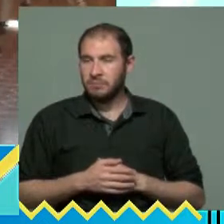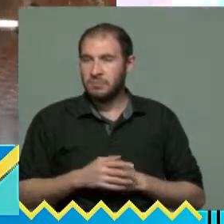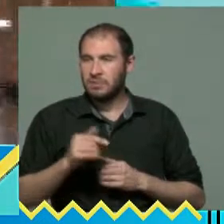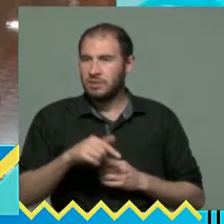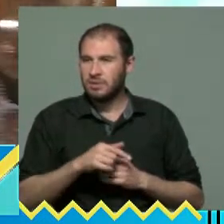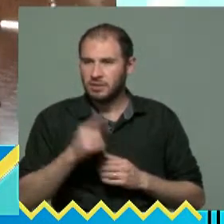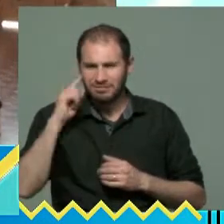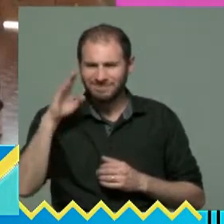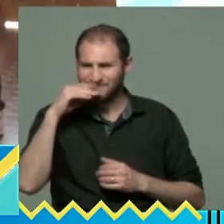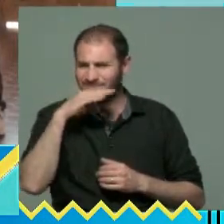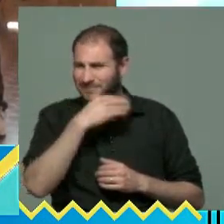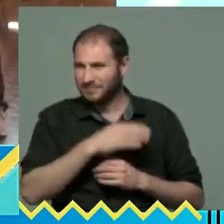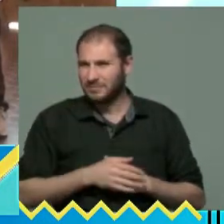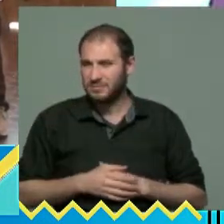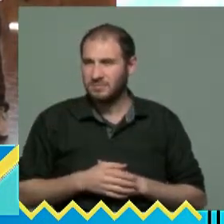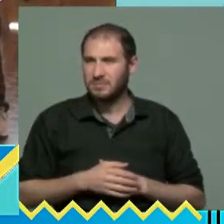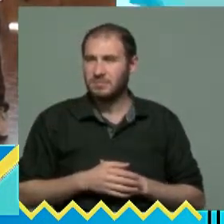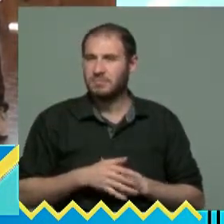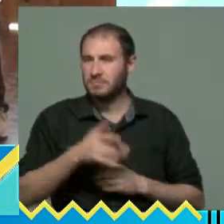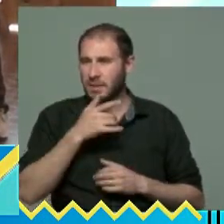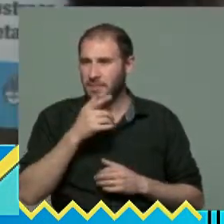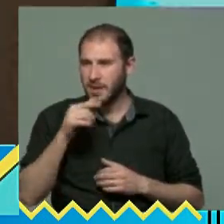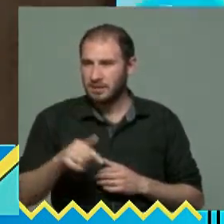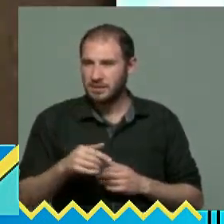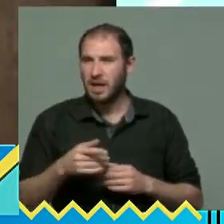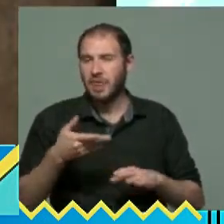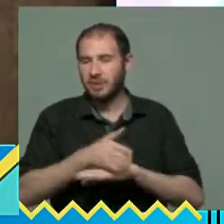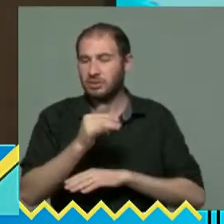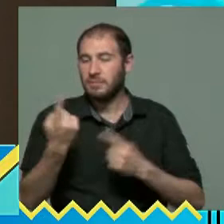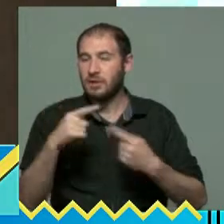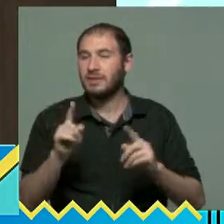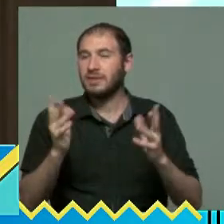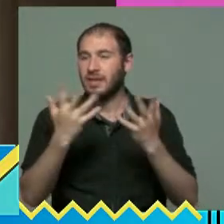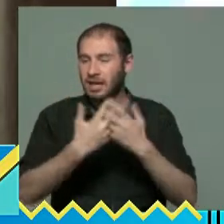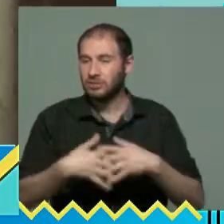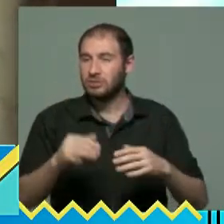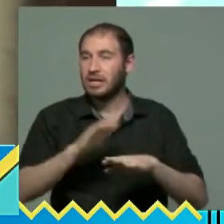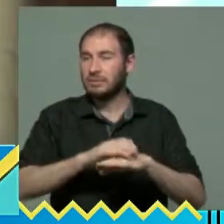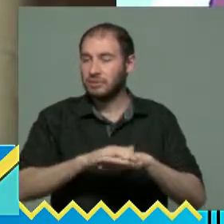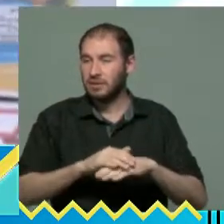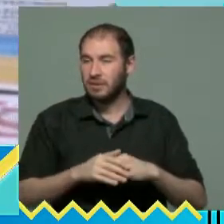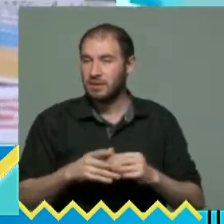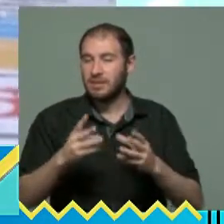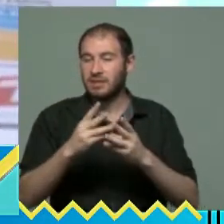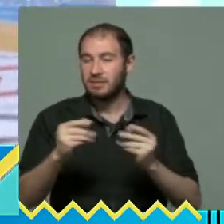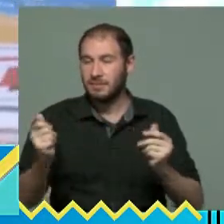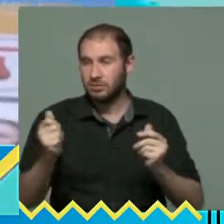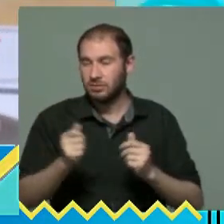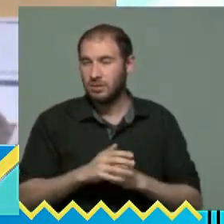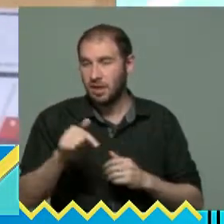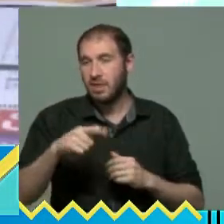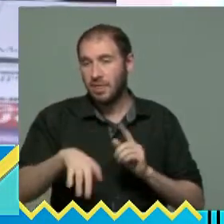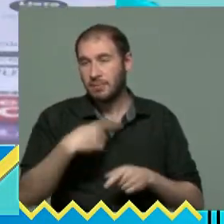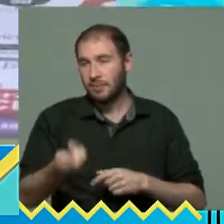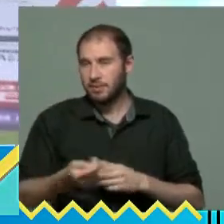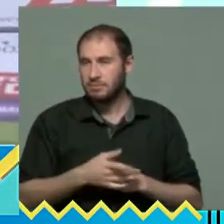está en contacto con el medio de comunicación. Por lo tanto, me parece que influye. Ahora, vinculado con el tema del rol a la desaparición y